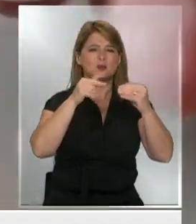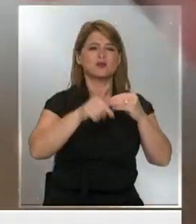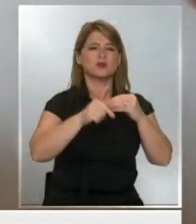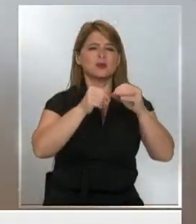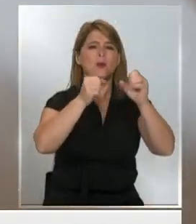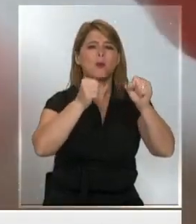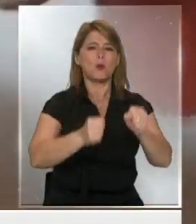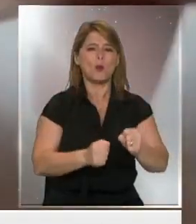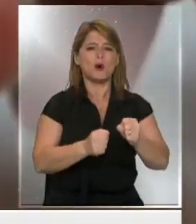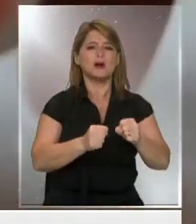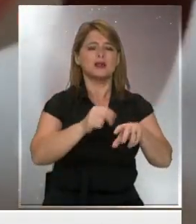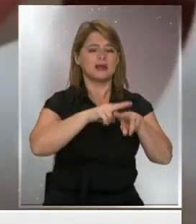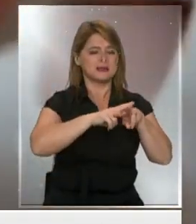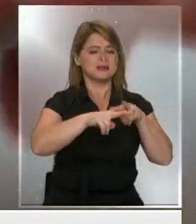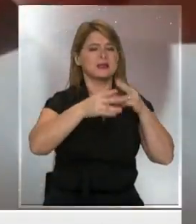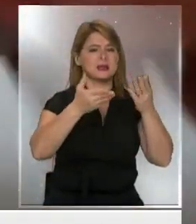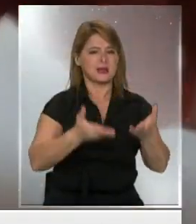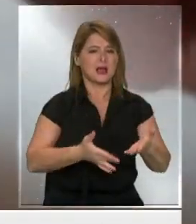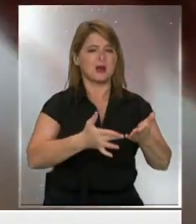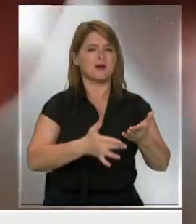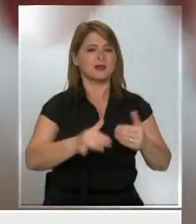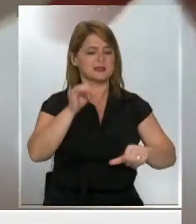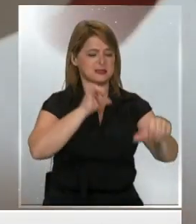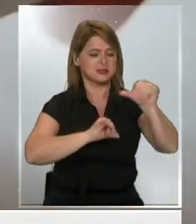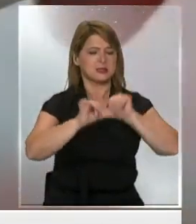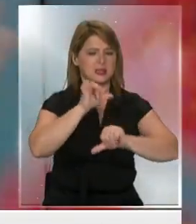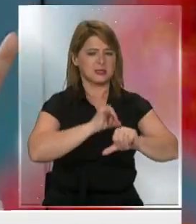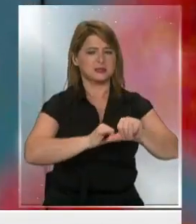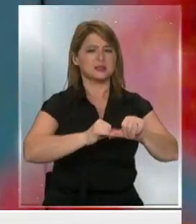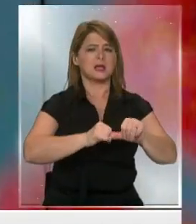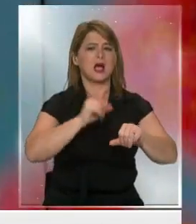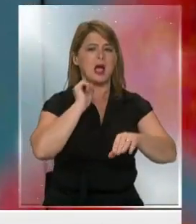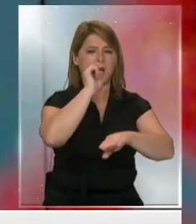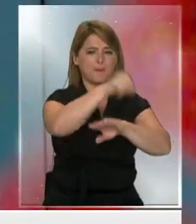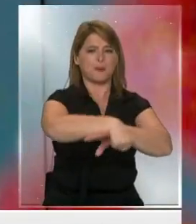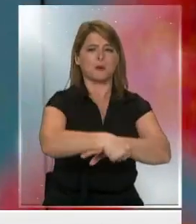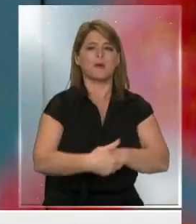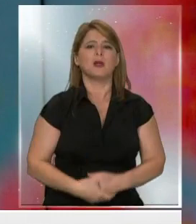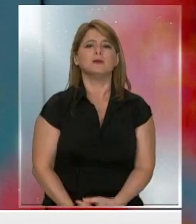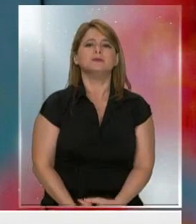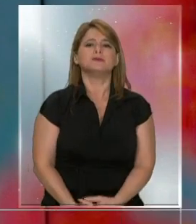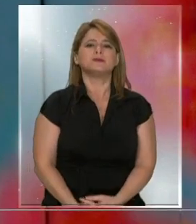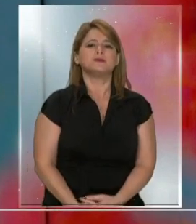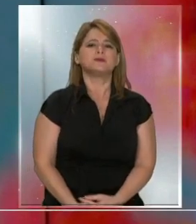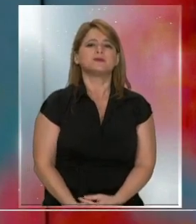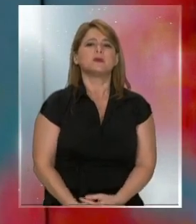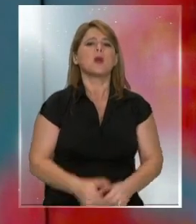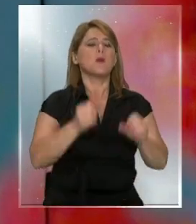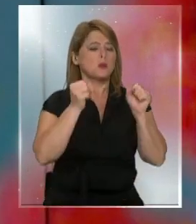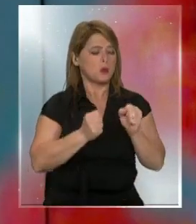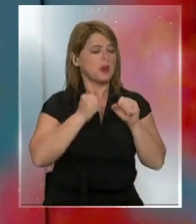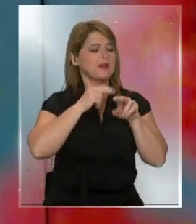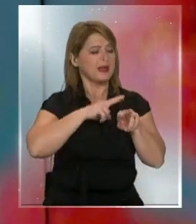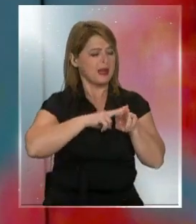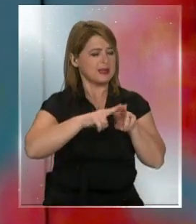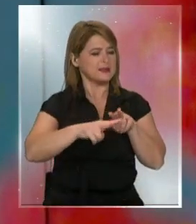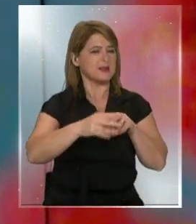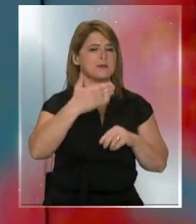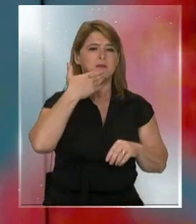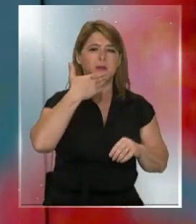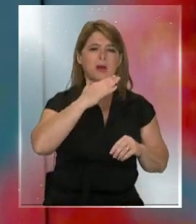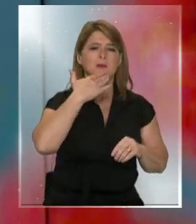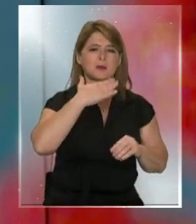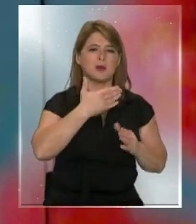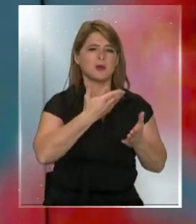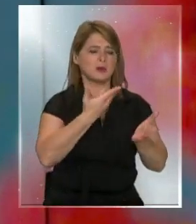tiene el respaldo de la comunidad científica. La mejor mascarilla que uno puede fabricar, la mejor así testeada en